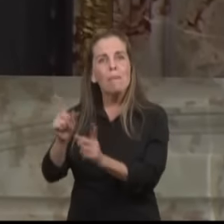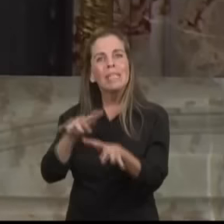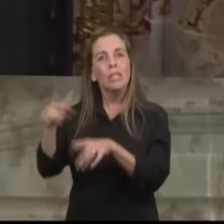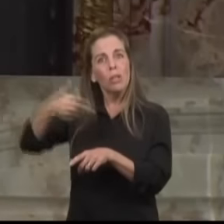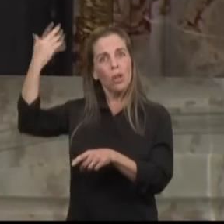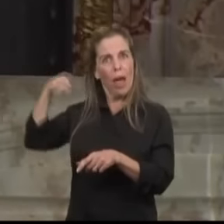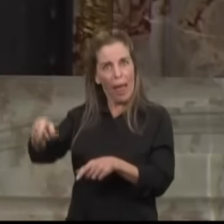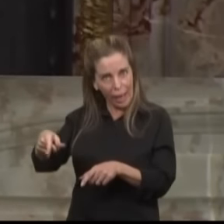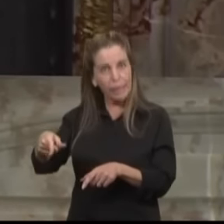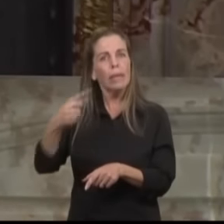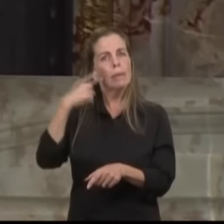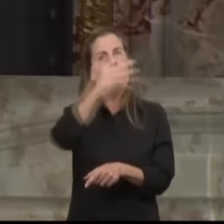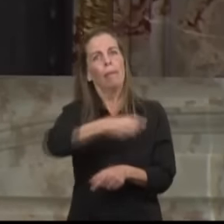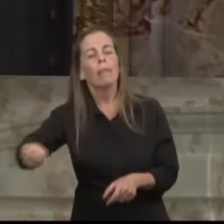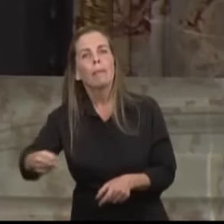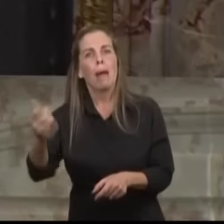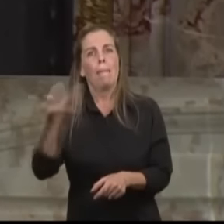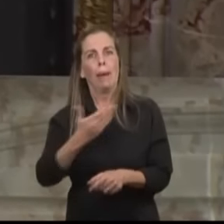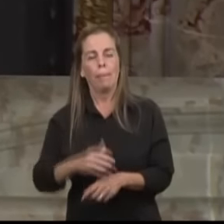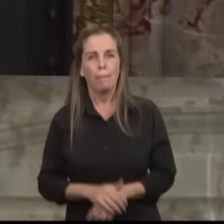a tener que sacar con los pies para adelante.